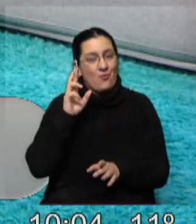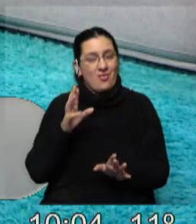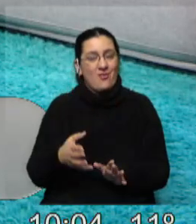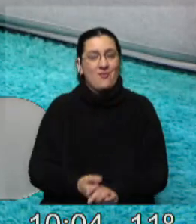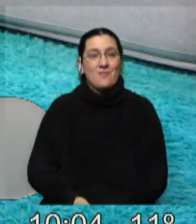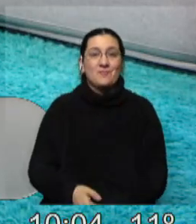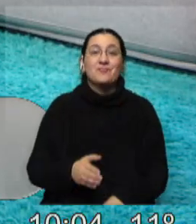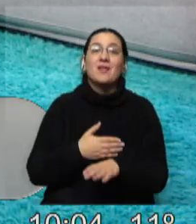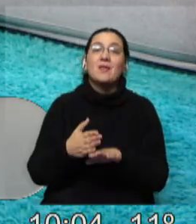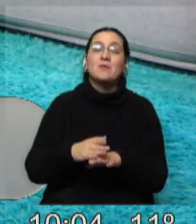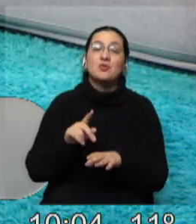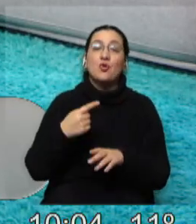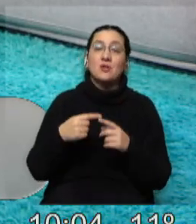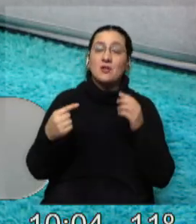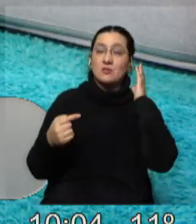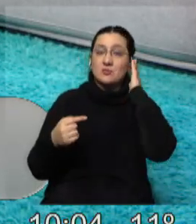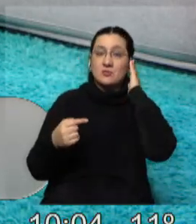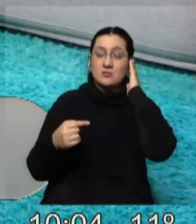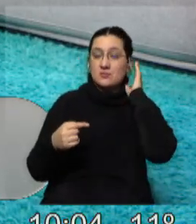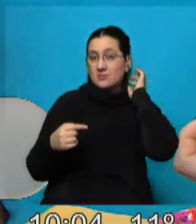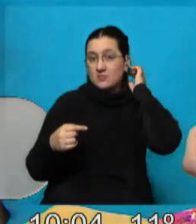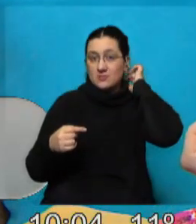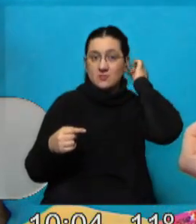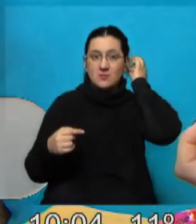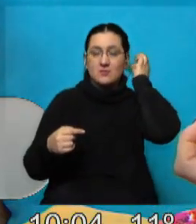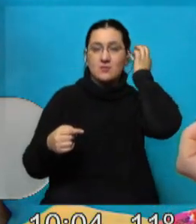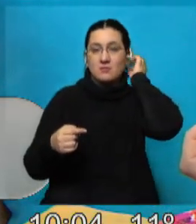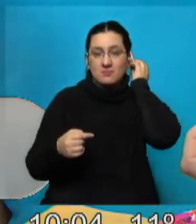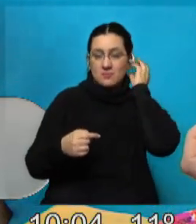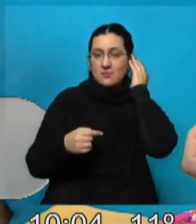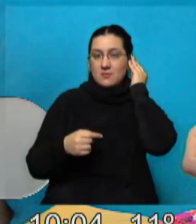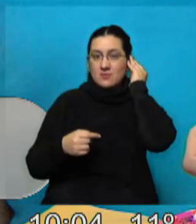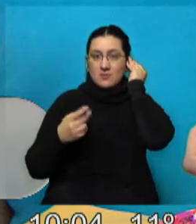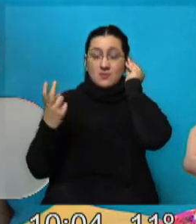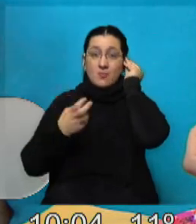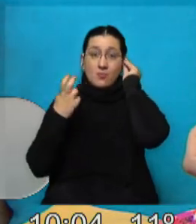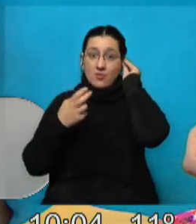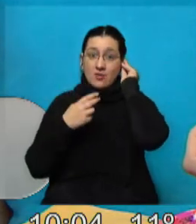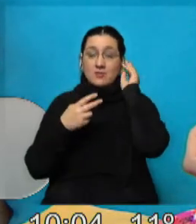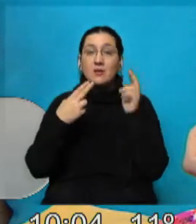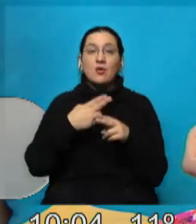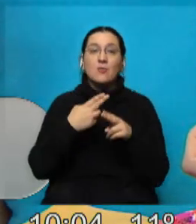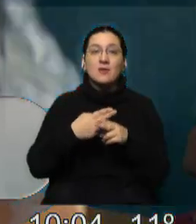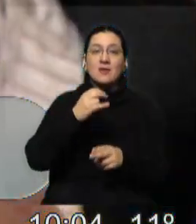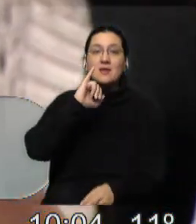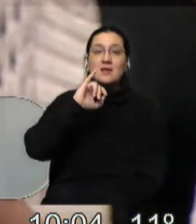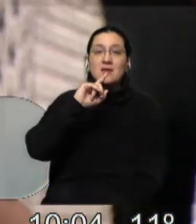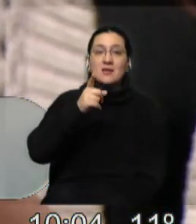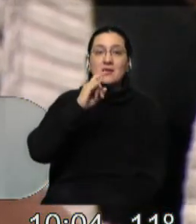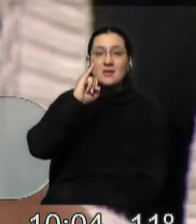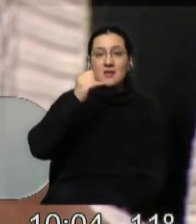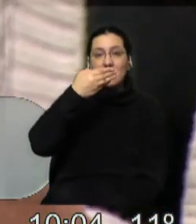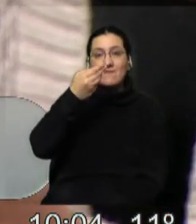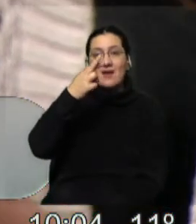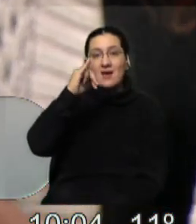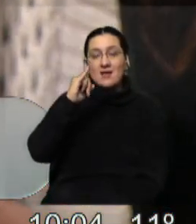bien. Después, otra de las cosas que tenemos, una práctica que está muy de moda, la tuvimos que buscar con Ceci porque no me acordaba el nombre. Shibari. Shibari es una